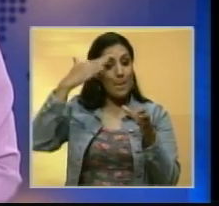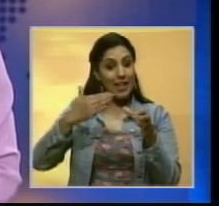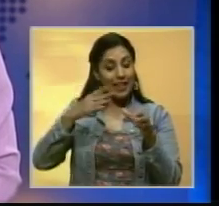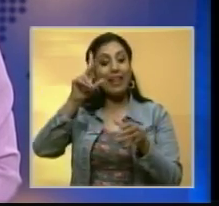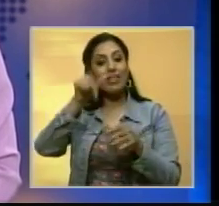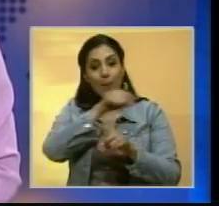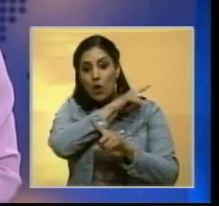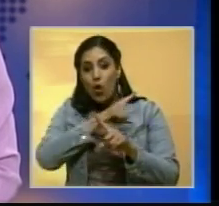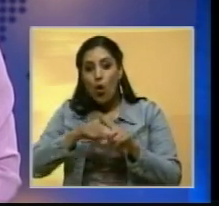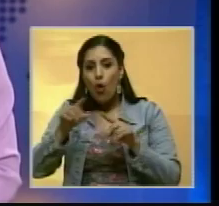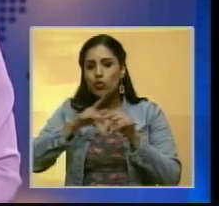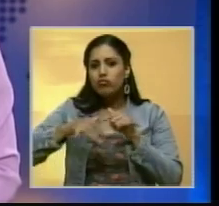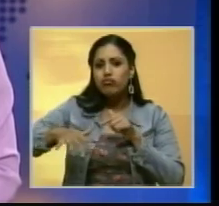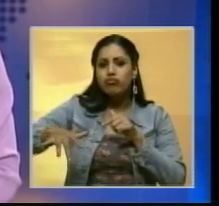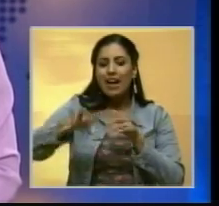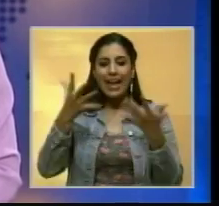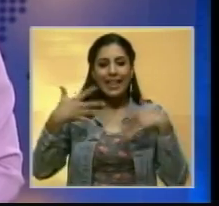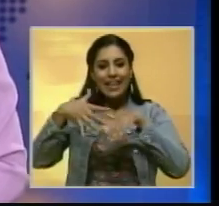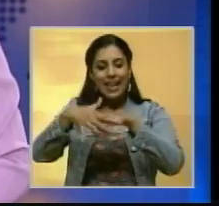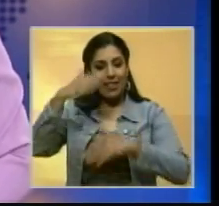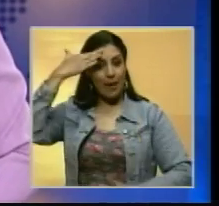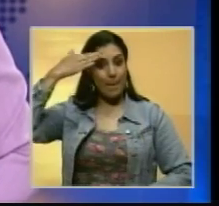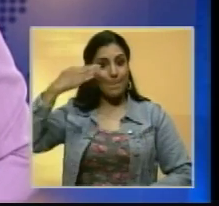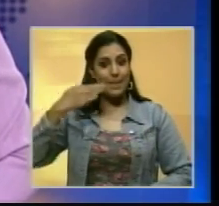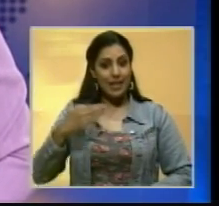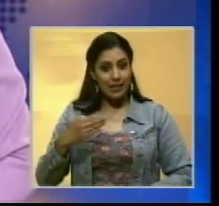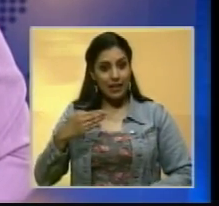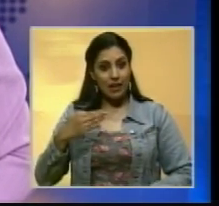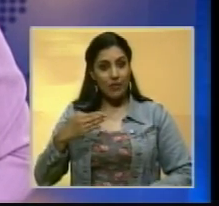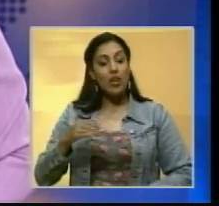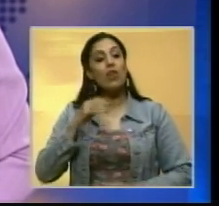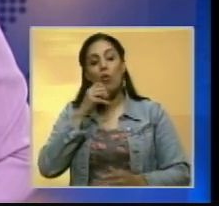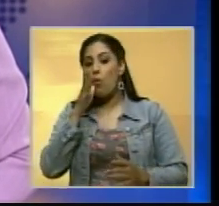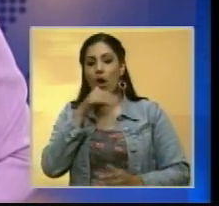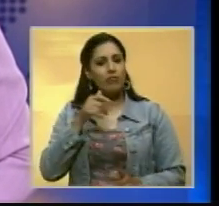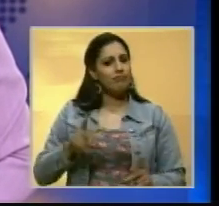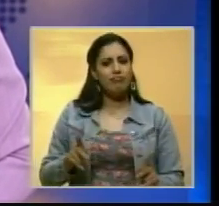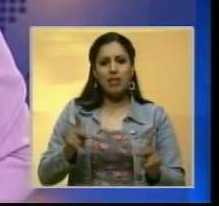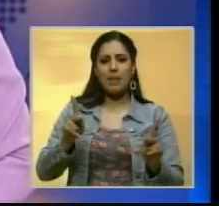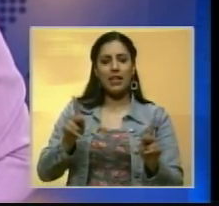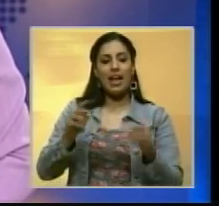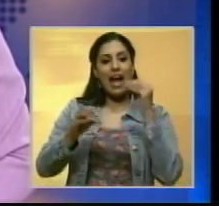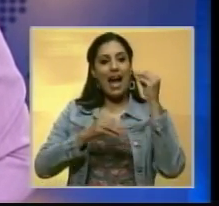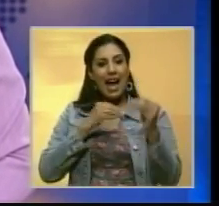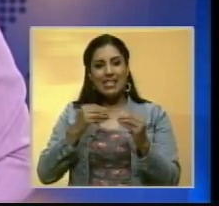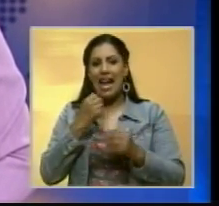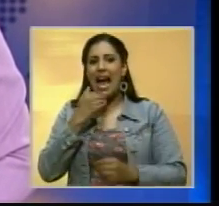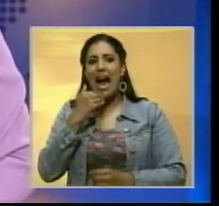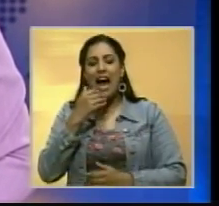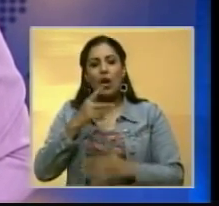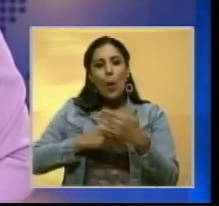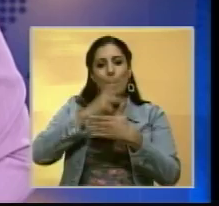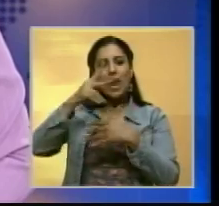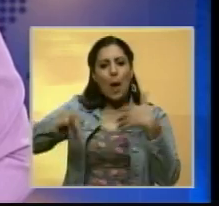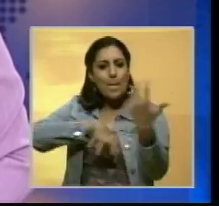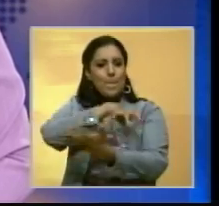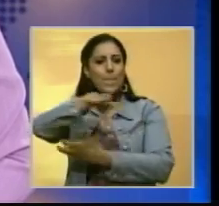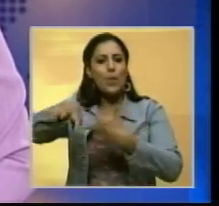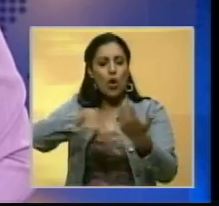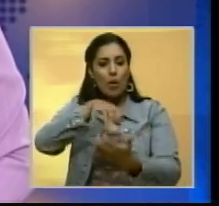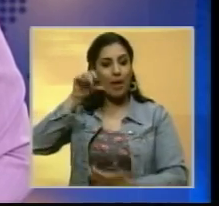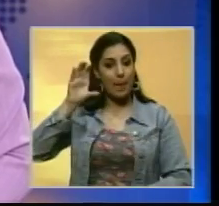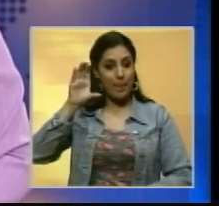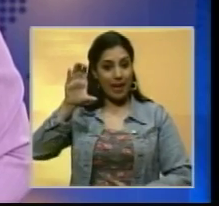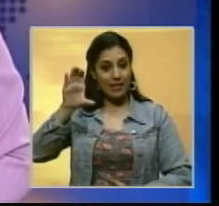al igual que el resto de los integrantes de la Fuerza Armada Nacional Bolivariana, no permitirán que se lleve a cabo ningún plan desestabilizador